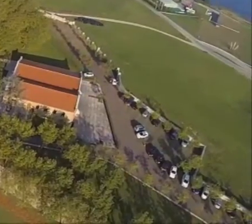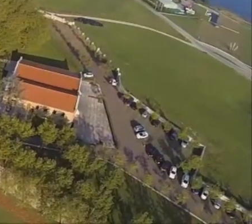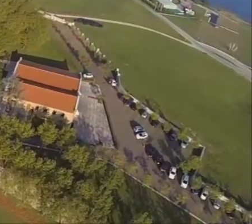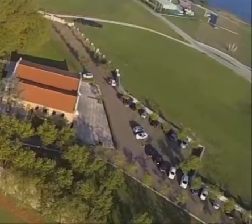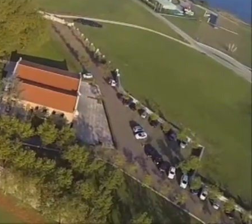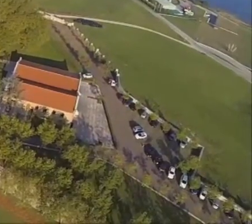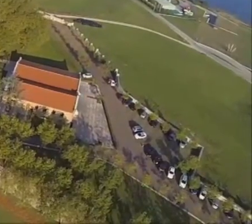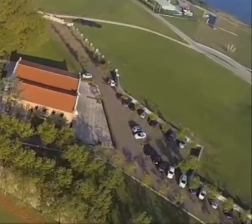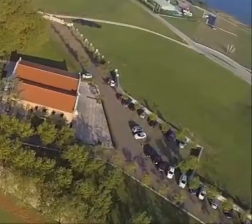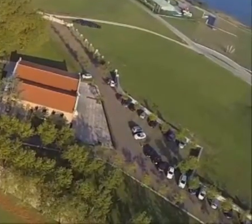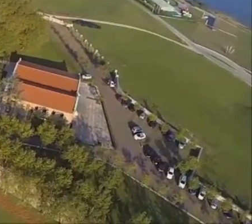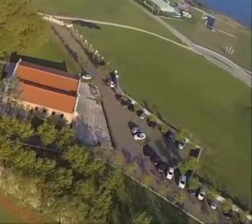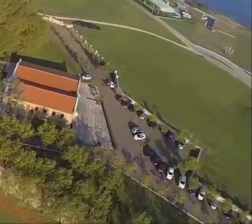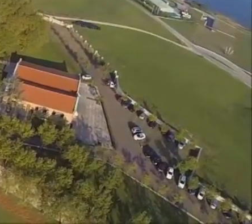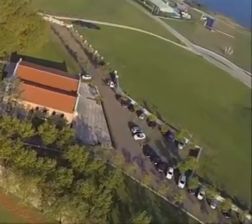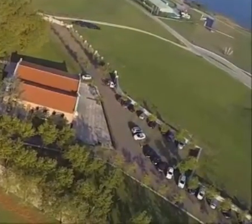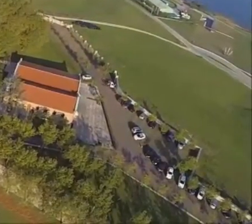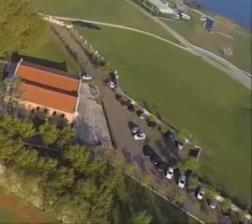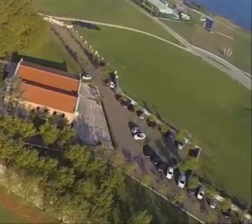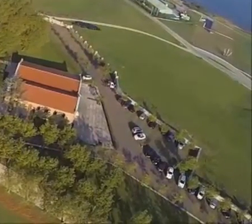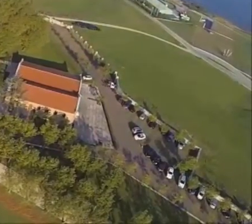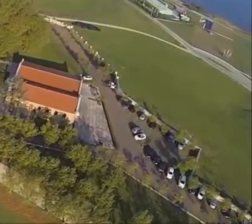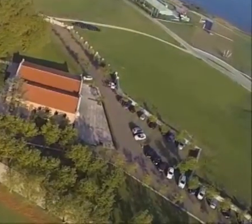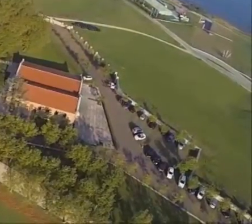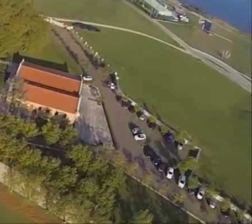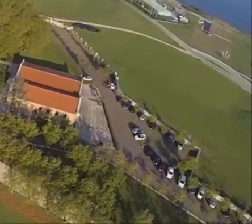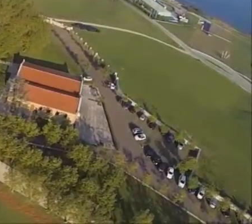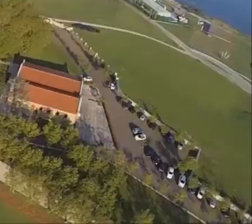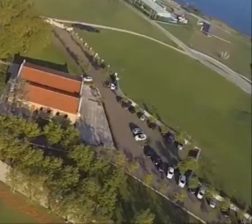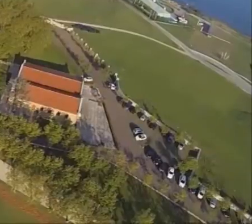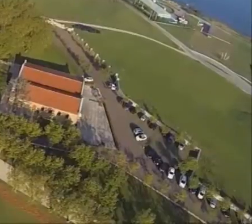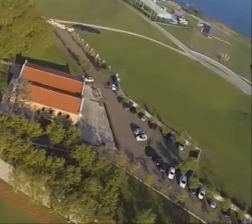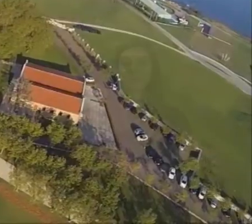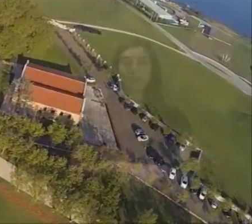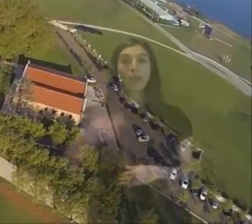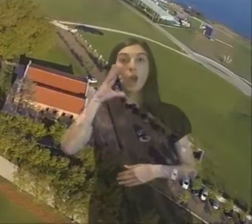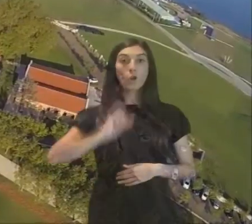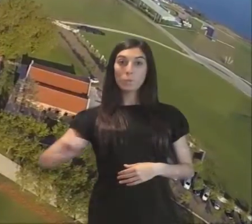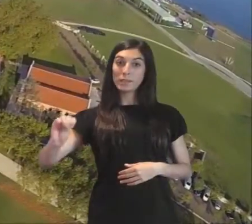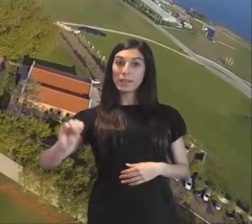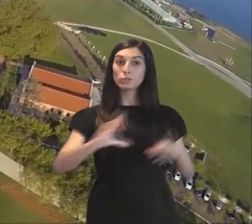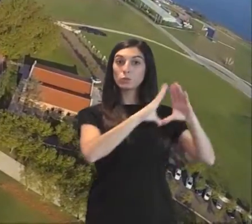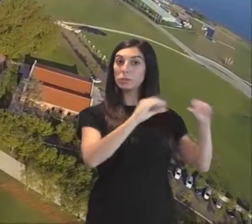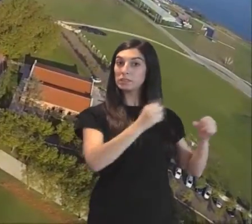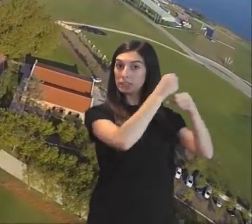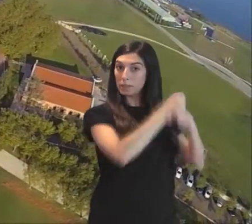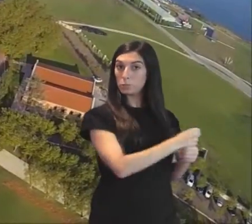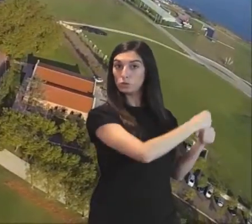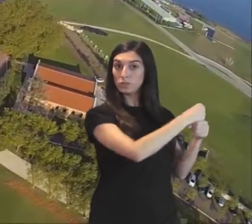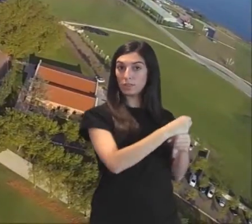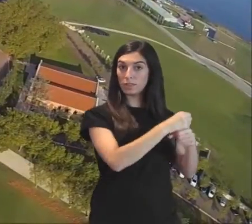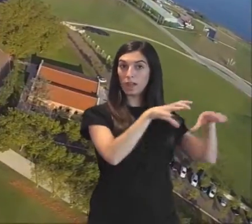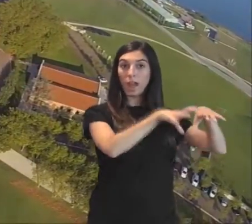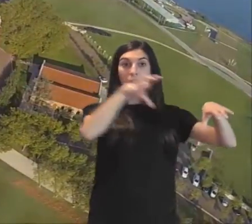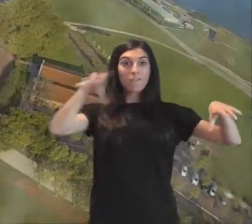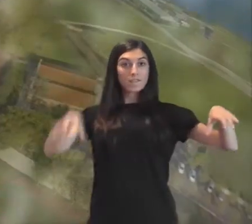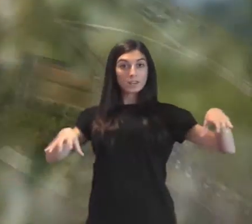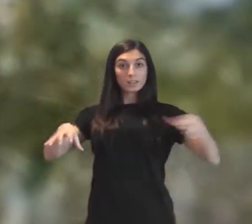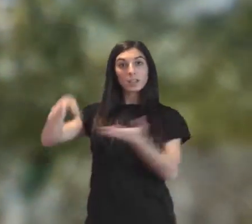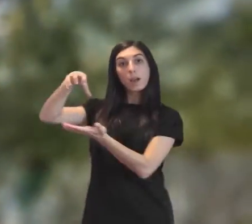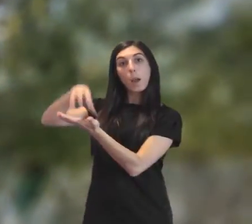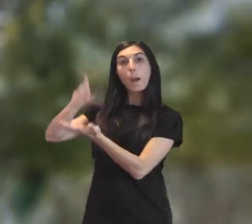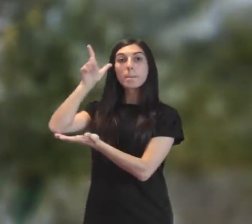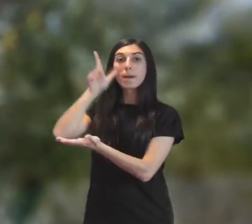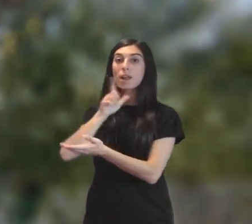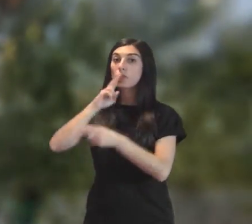El Seminario Mayor se alza en una bella colina desde donde se ve por un lado el mar y por otro los picos de Europa. La ubicación